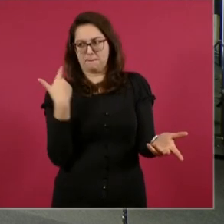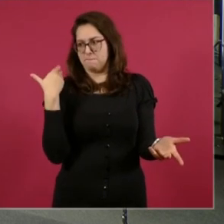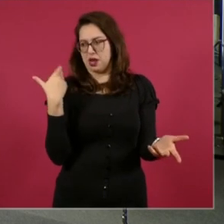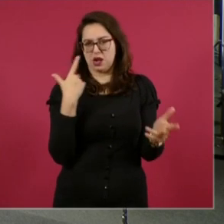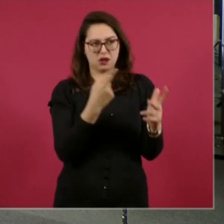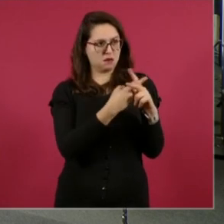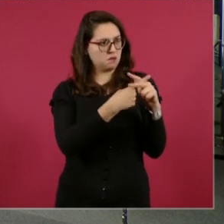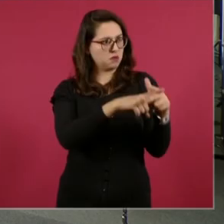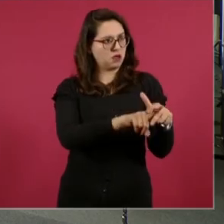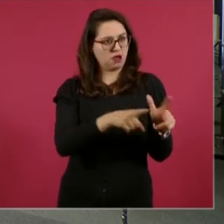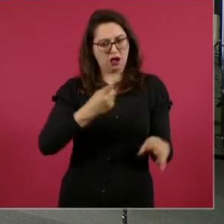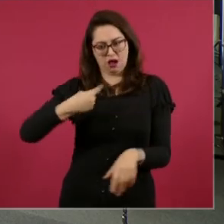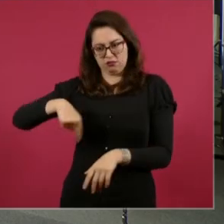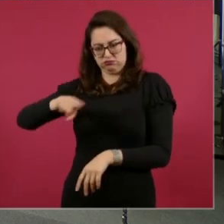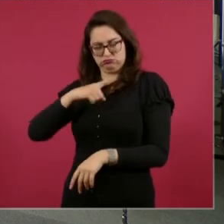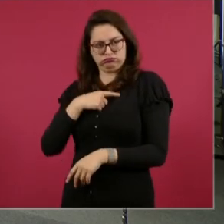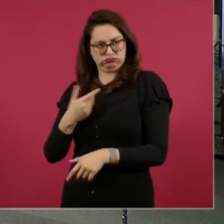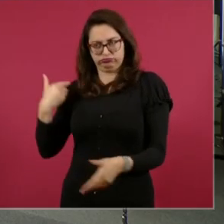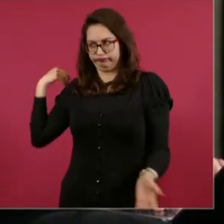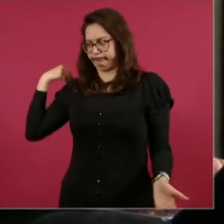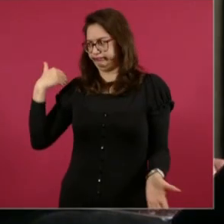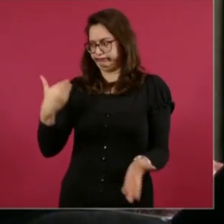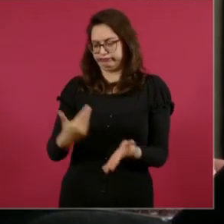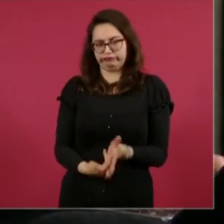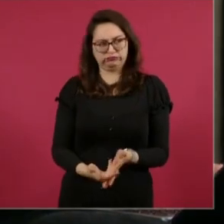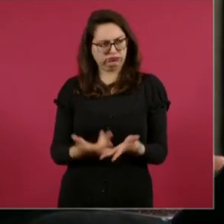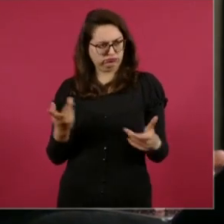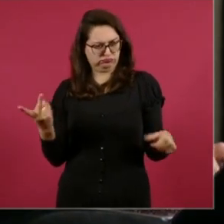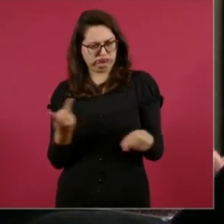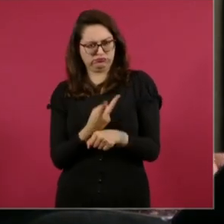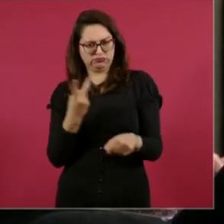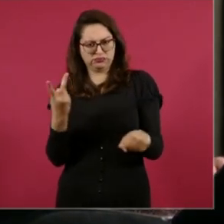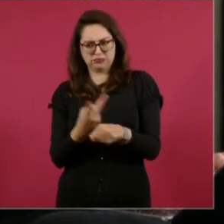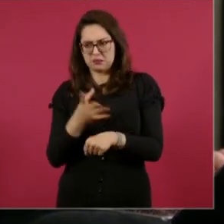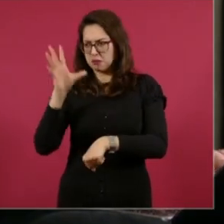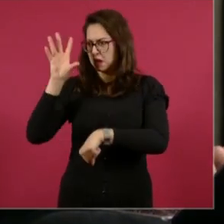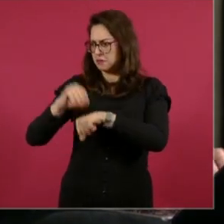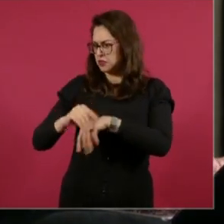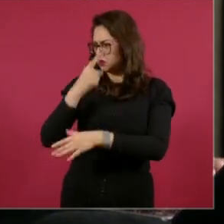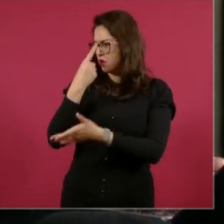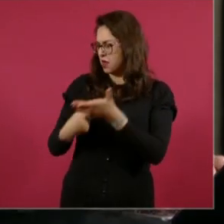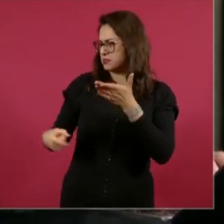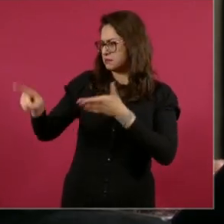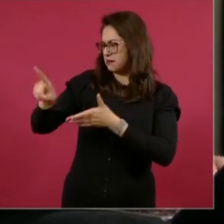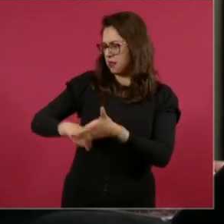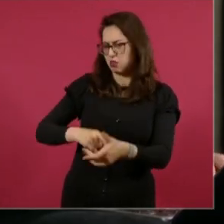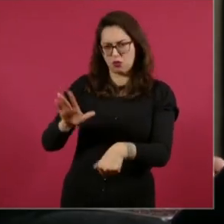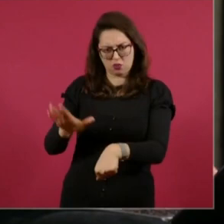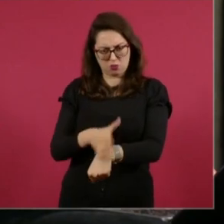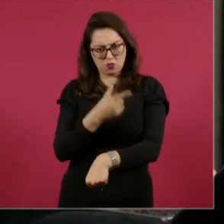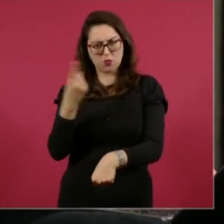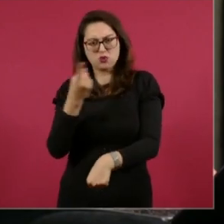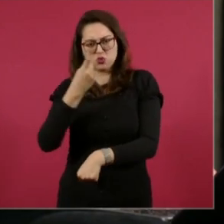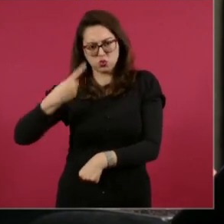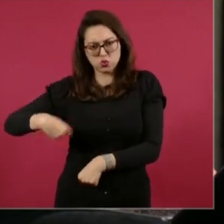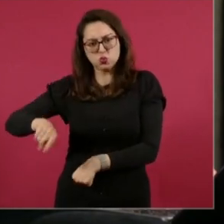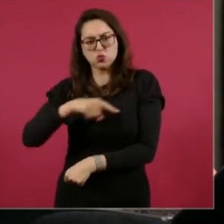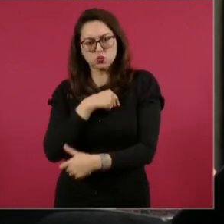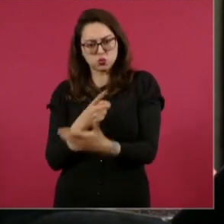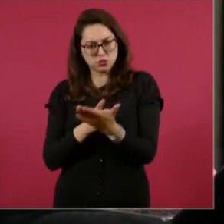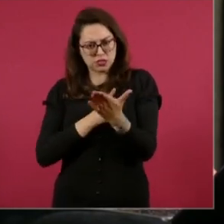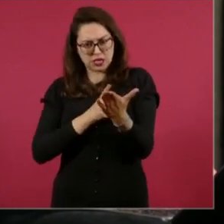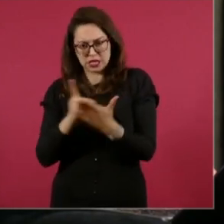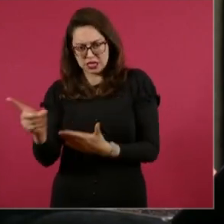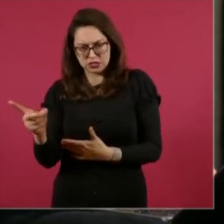dos aeropuertos para saber por qué se les suspendió su derecho a